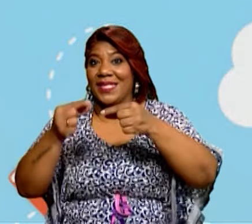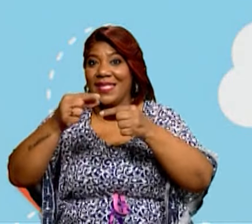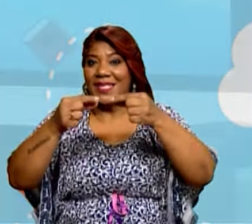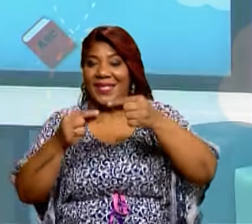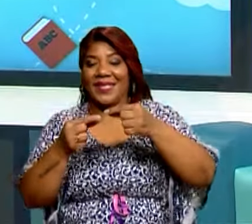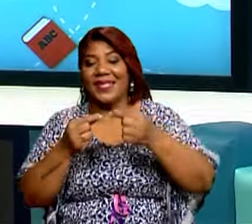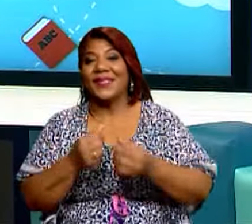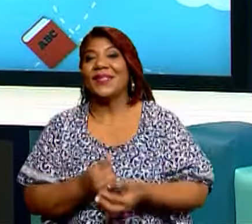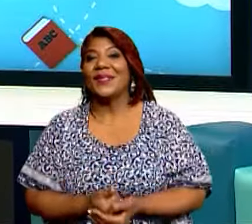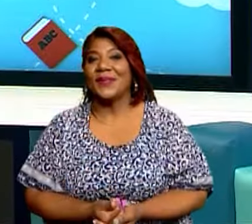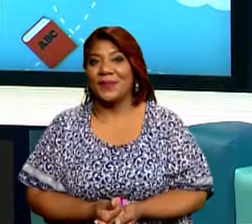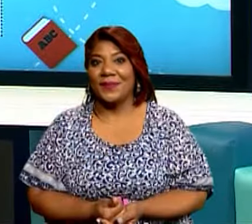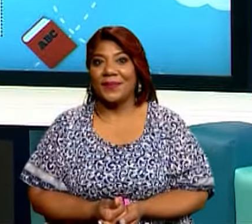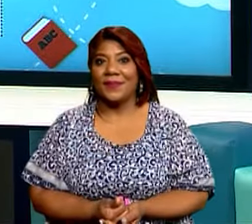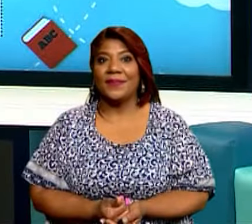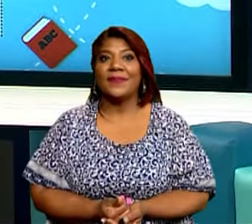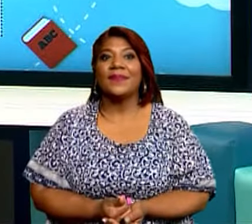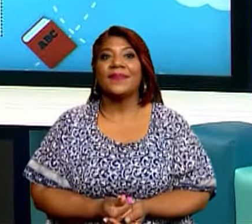que traímos.